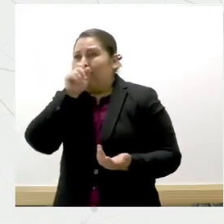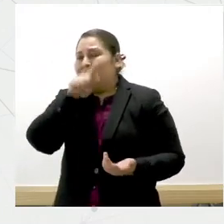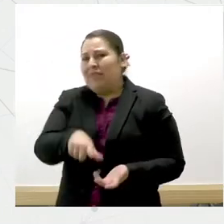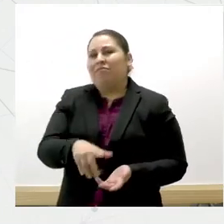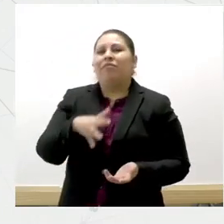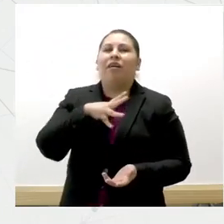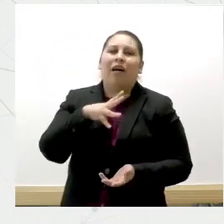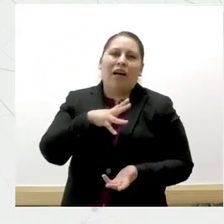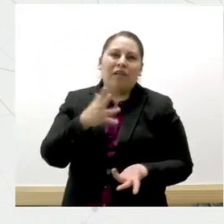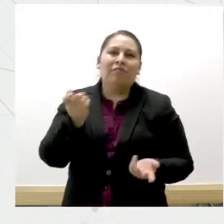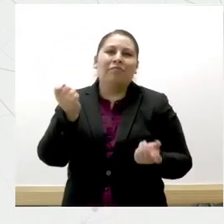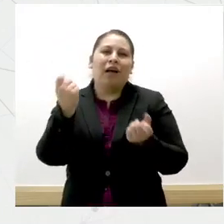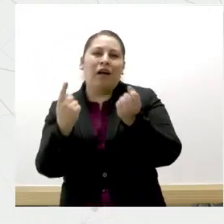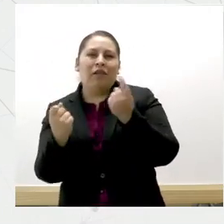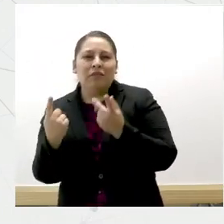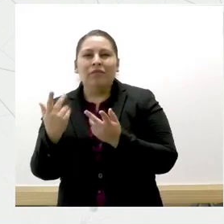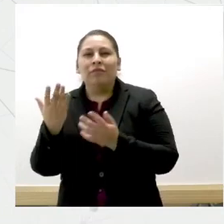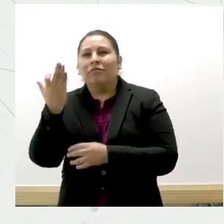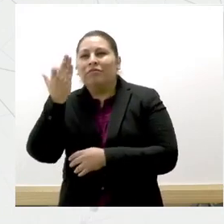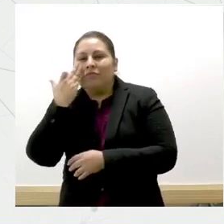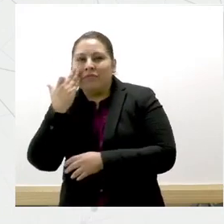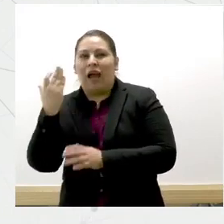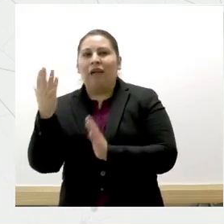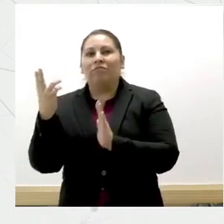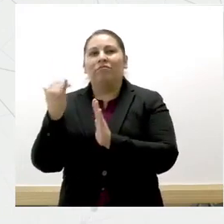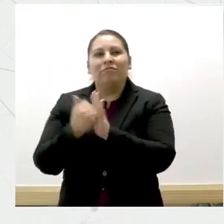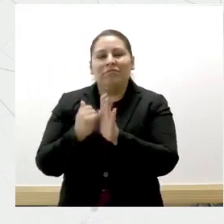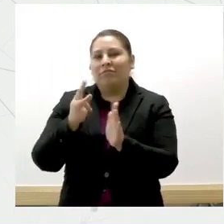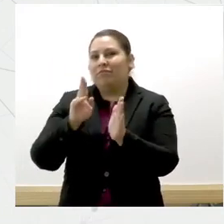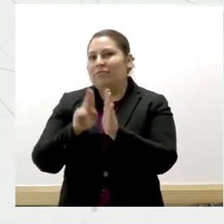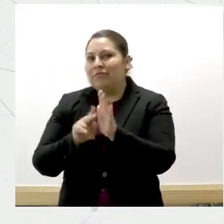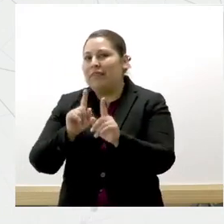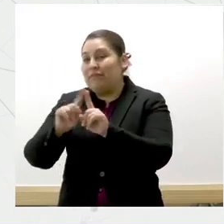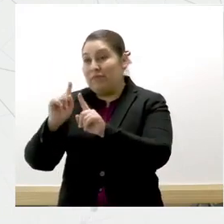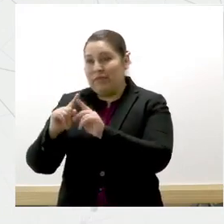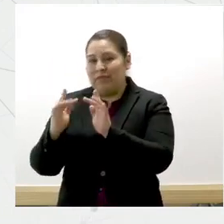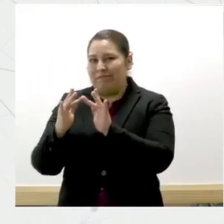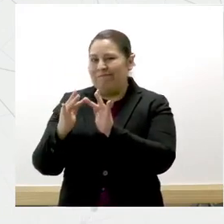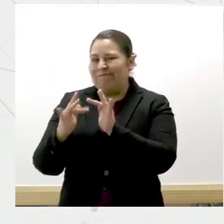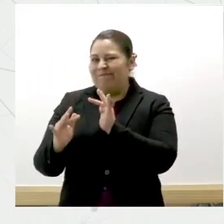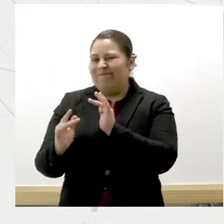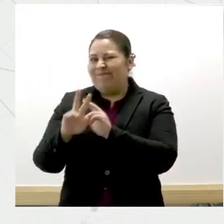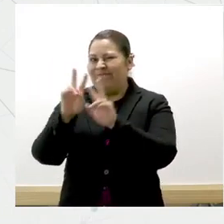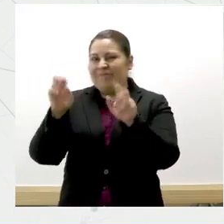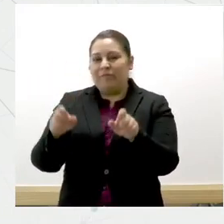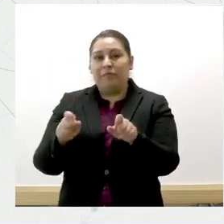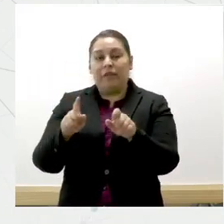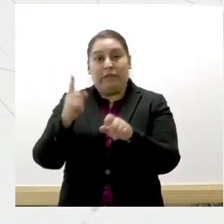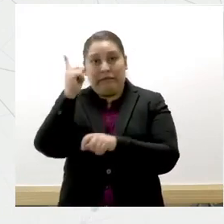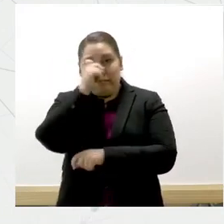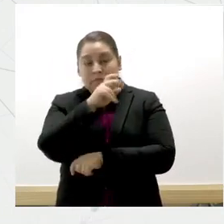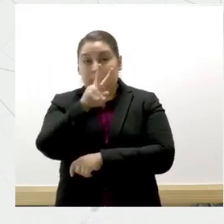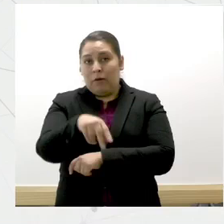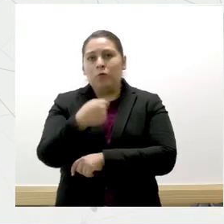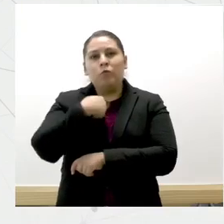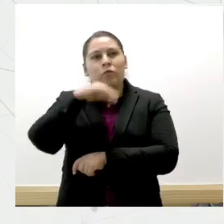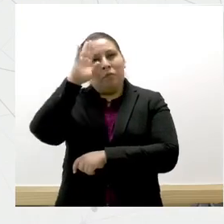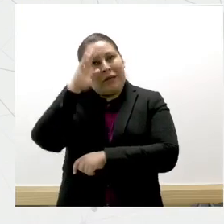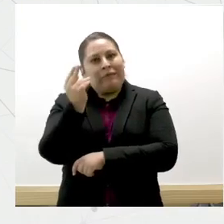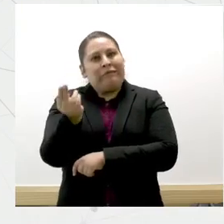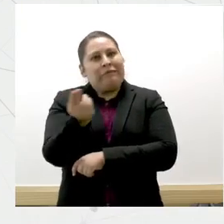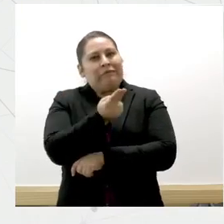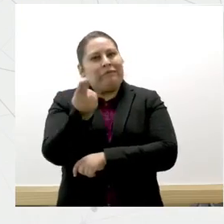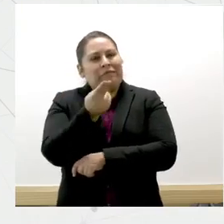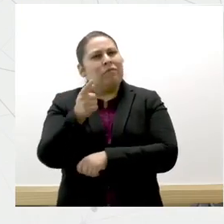que están haciendo que incluso estos temas sean complejos. Ahora bien, lo que creo es que hay que explicarlos, hay que explicar el por qué son necesarias, porque a